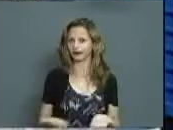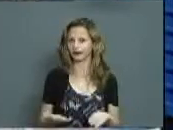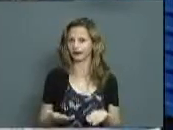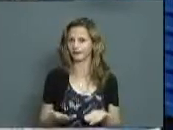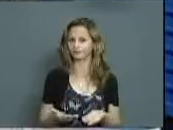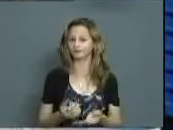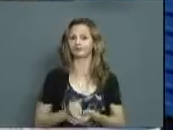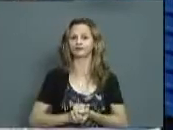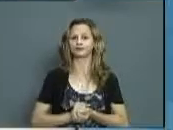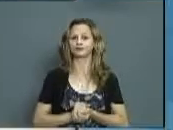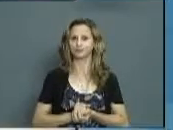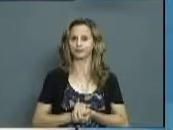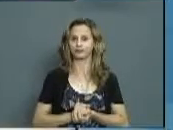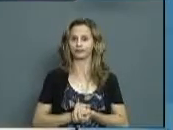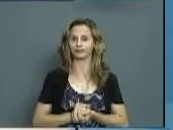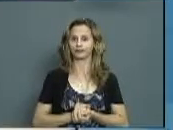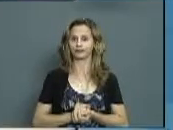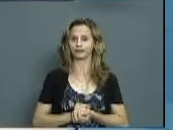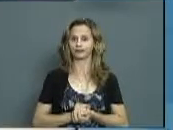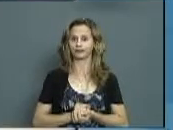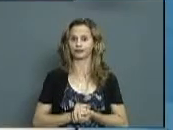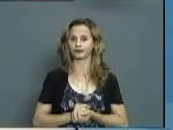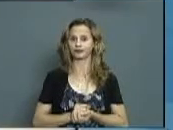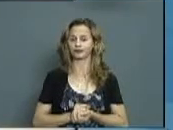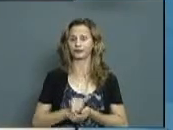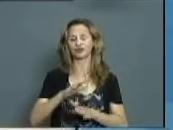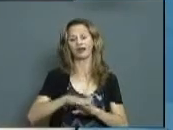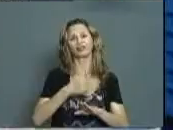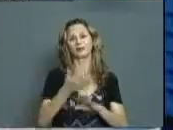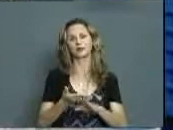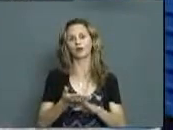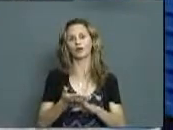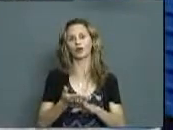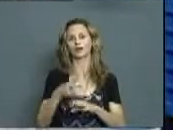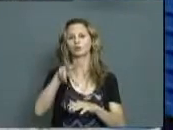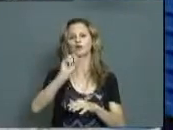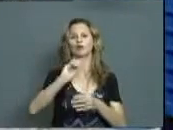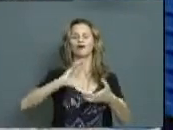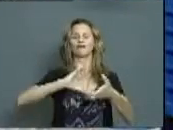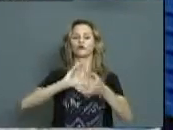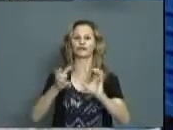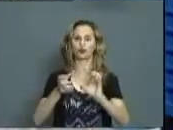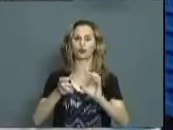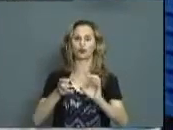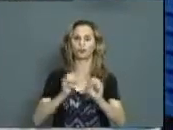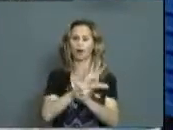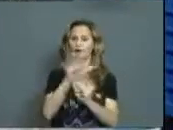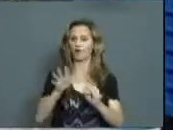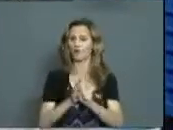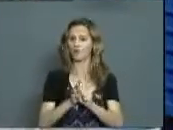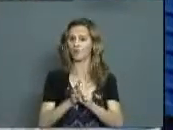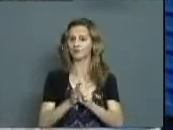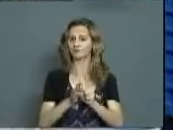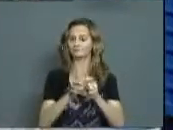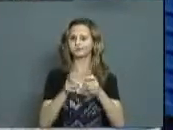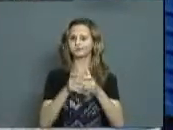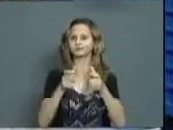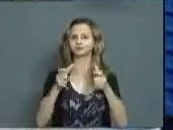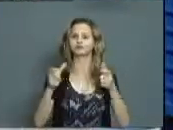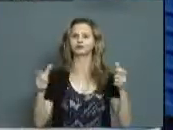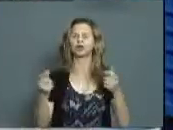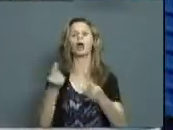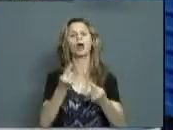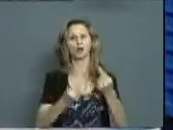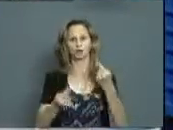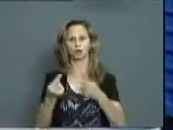Después que vino la influencia de las nuevas cepas y el gran número de casos, Han habido algunos